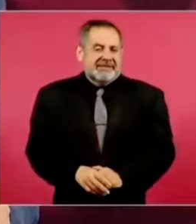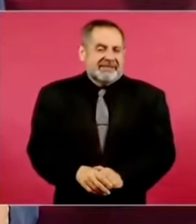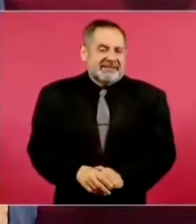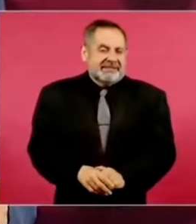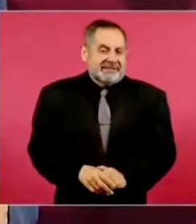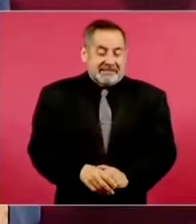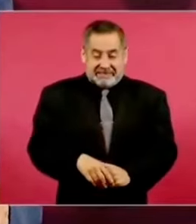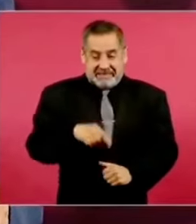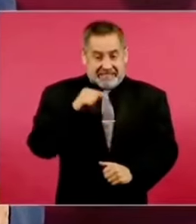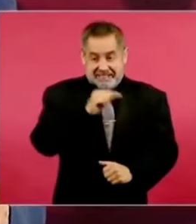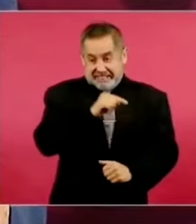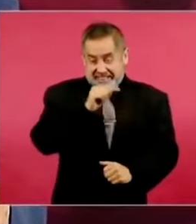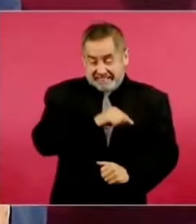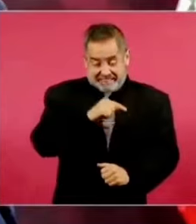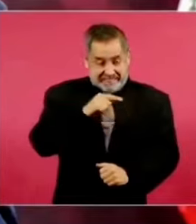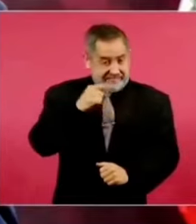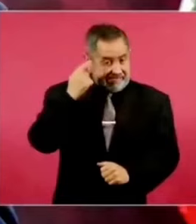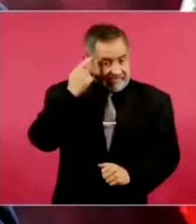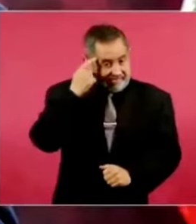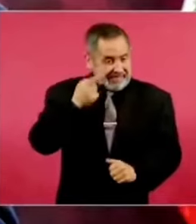Él es el que tiene que